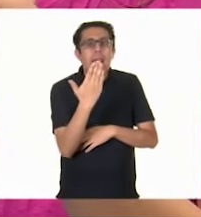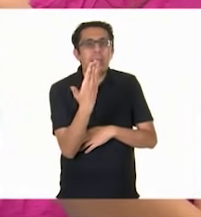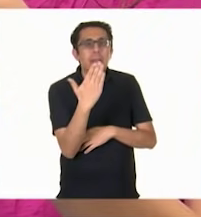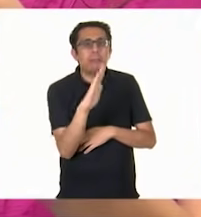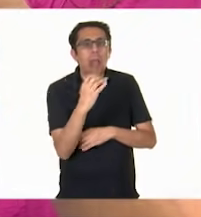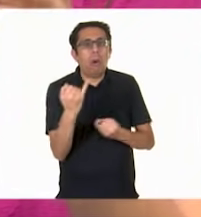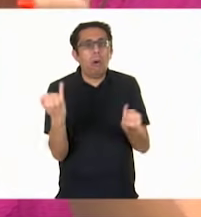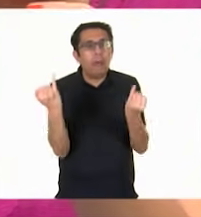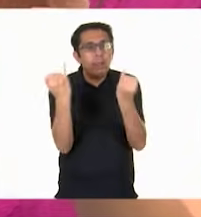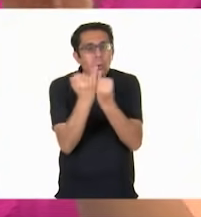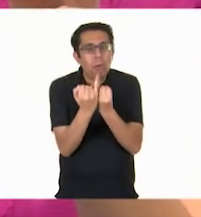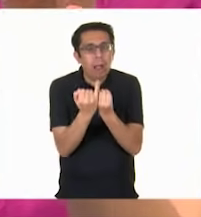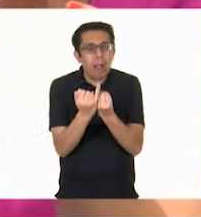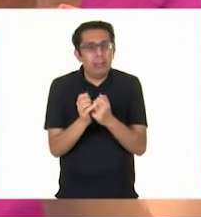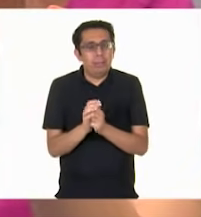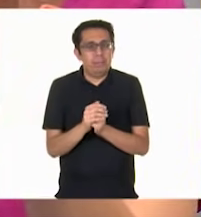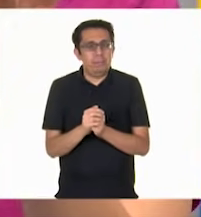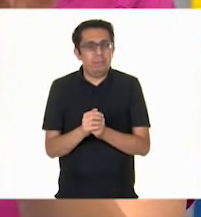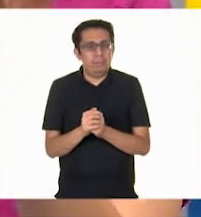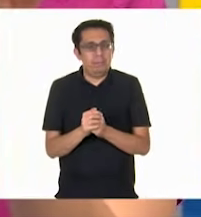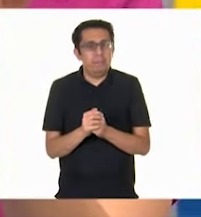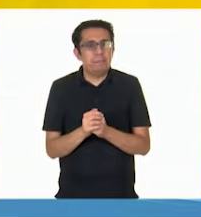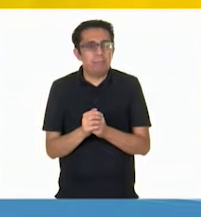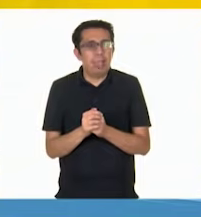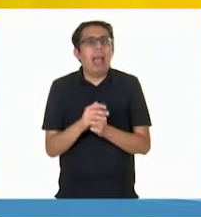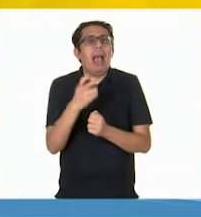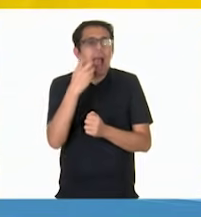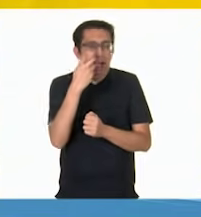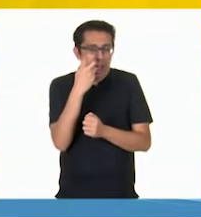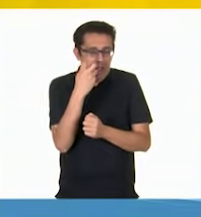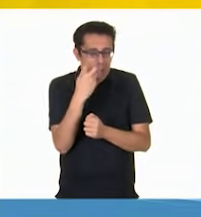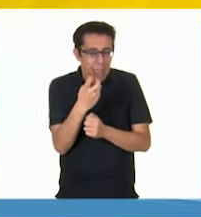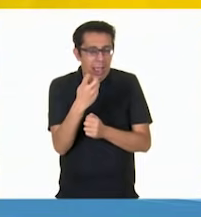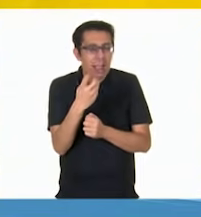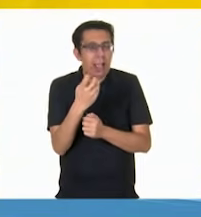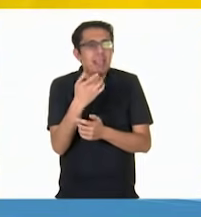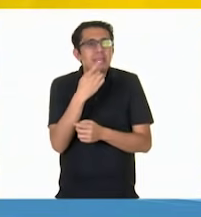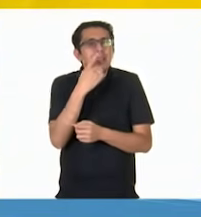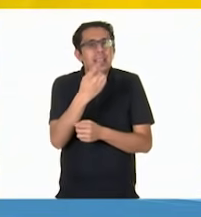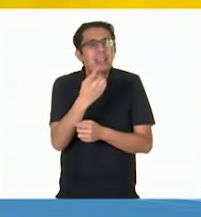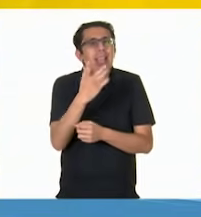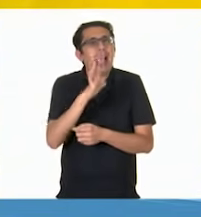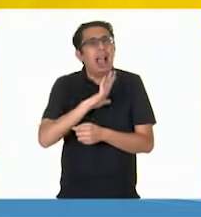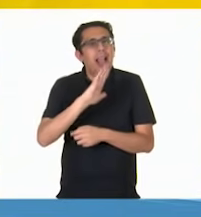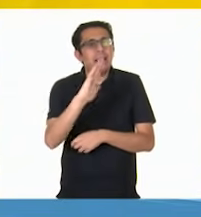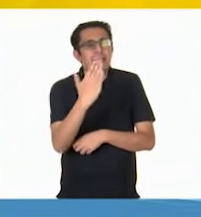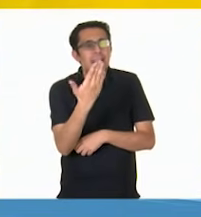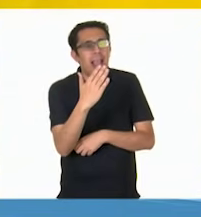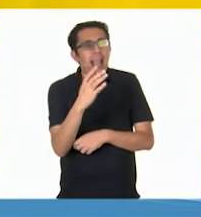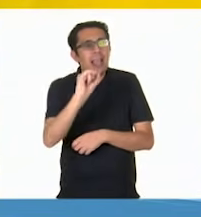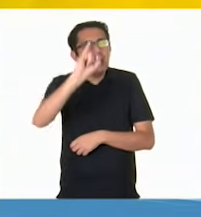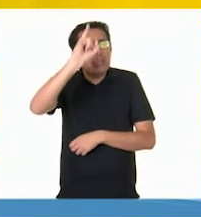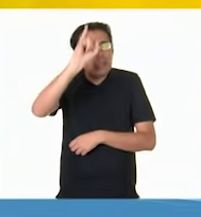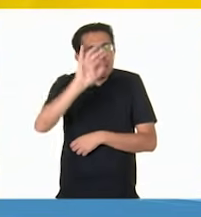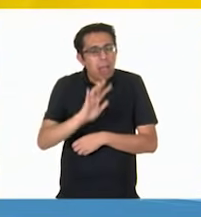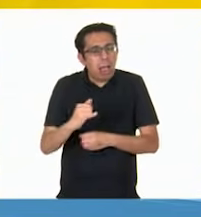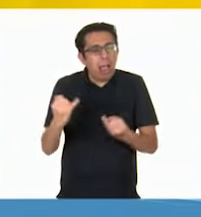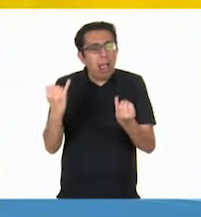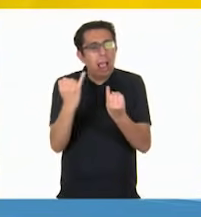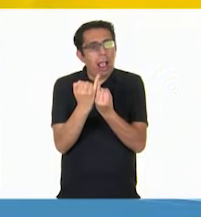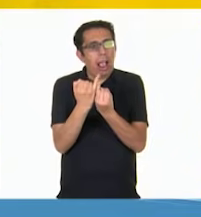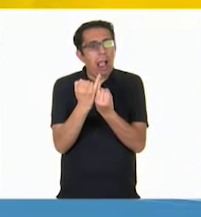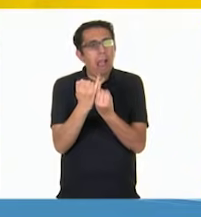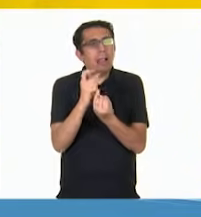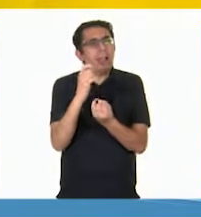¿Verdad? Así Y aquí está el otro. Por eso se dice que es como si se reflejara la imagen, como cuando uno se